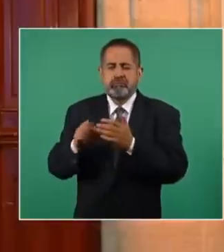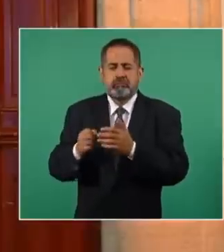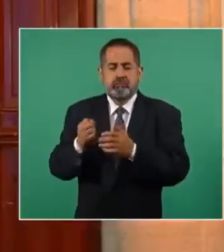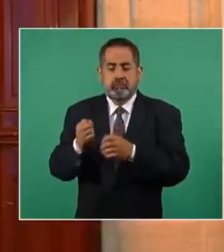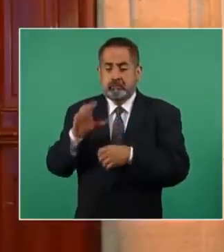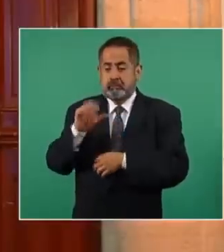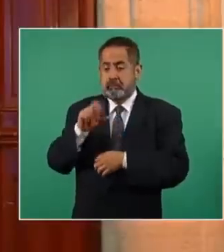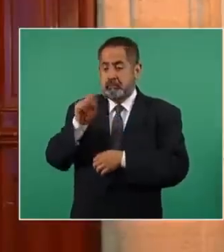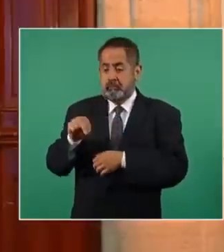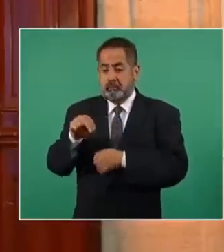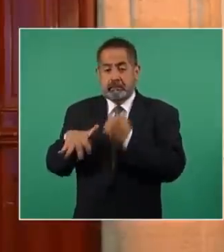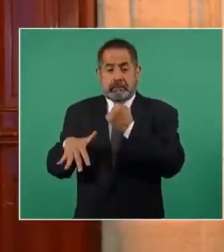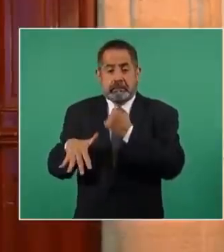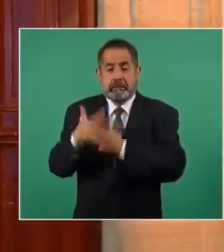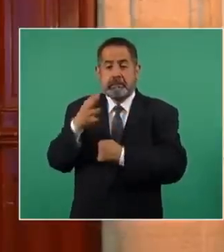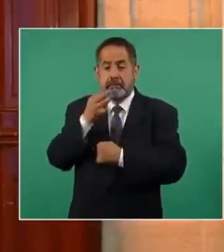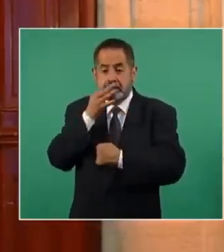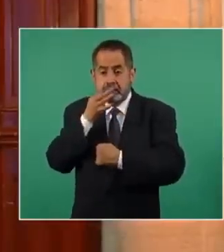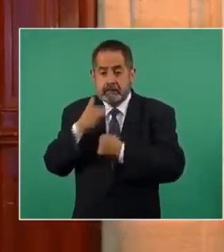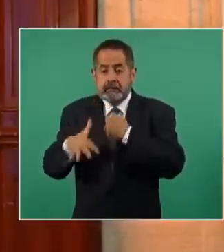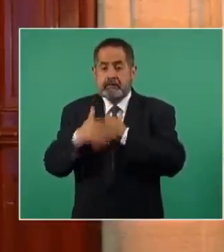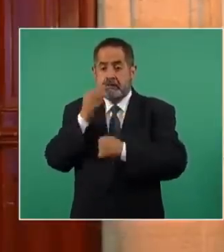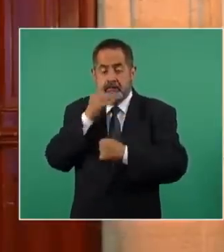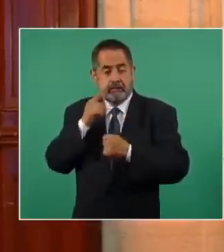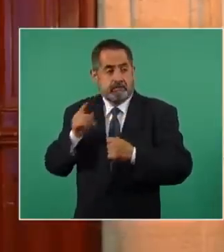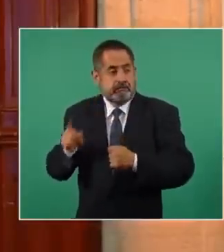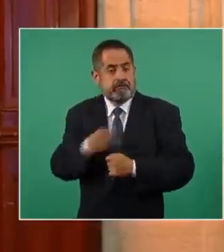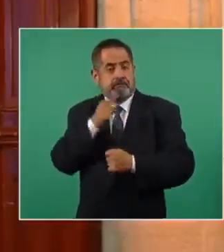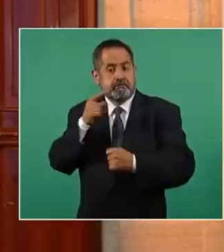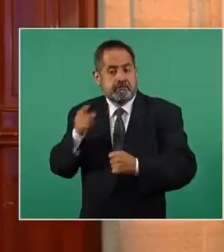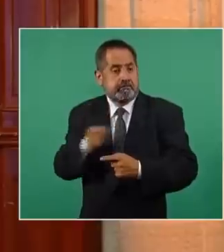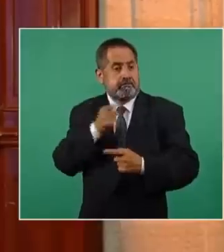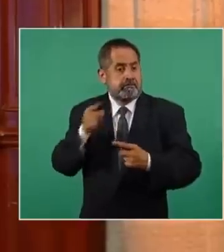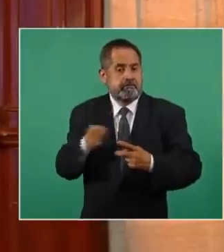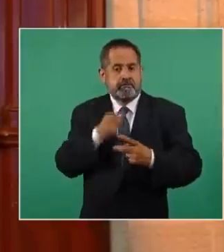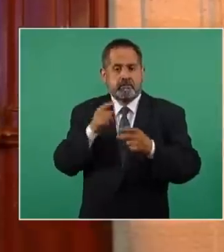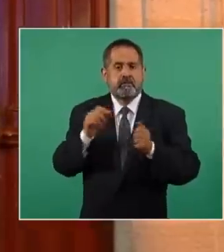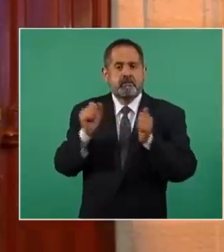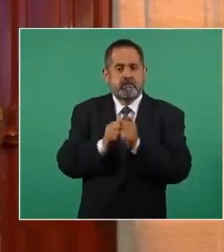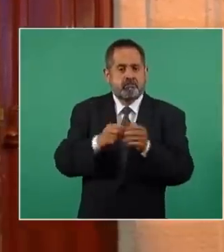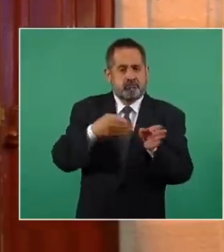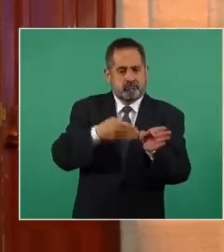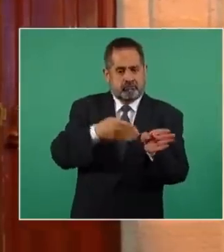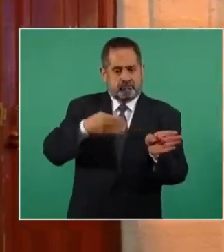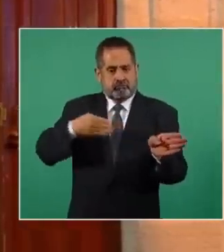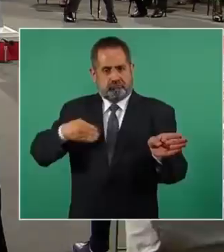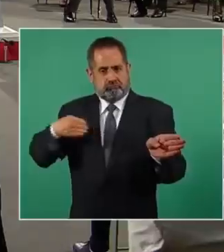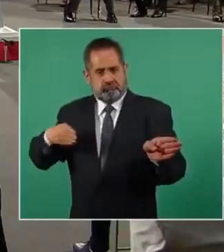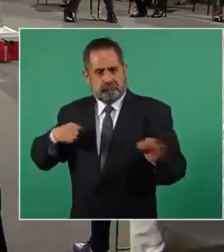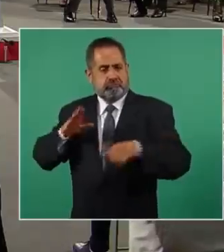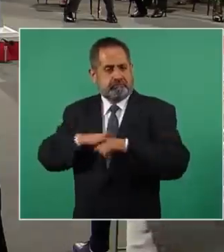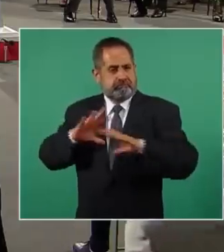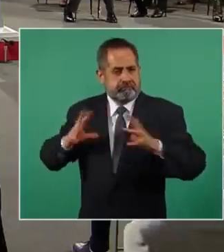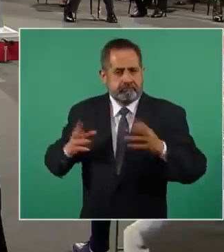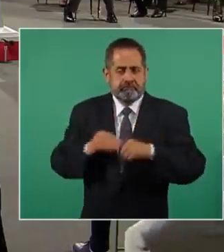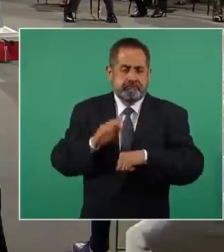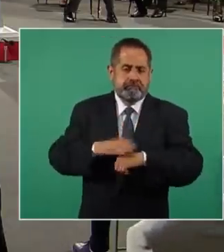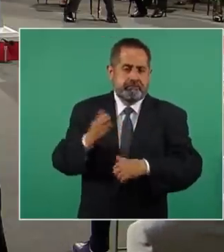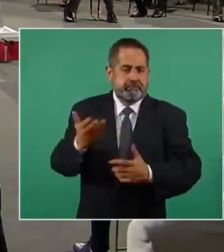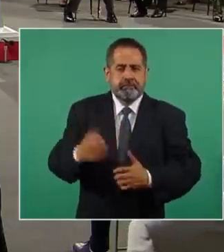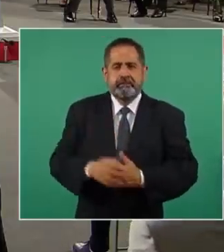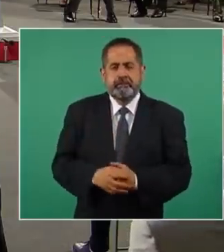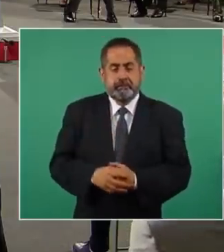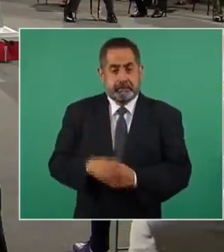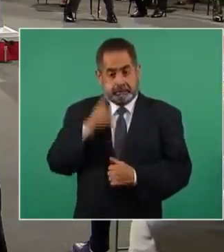de Cancún cada 15 minutos un tren, y posteriormente van a ir aumentando el número de vagones o las frecuencias. La que sigue. Esos